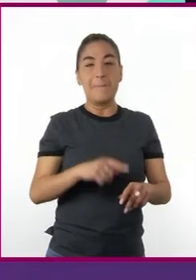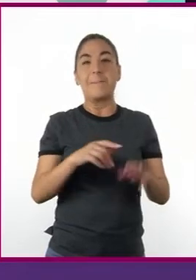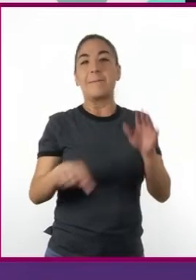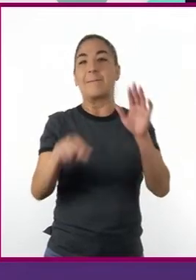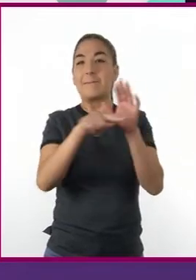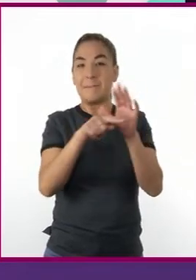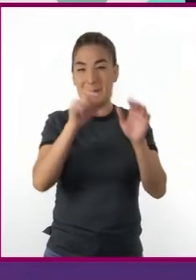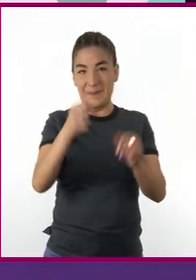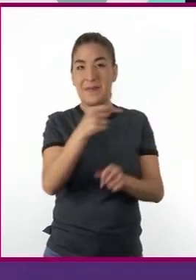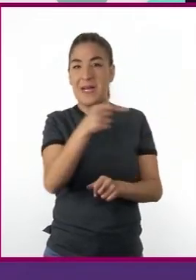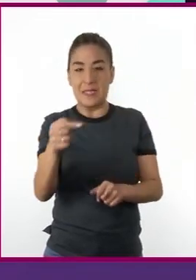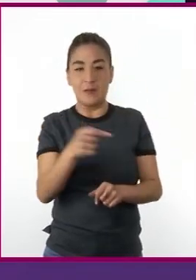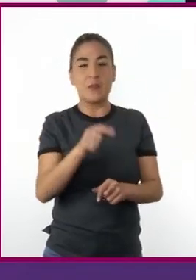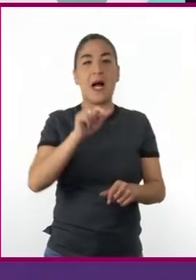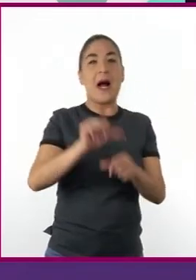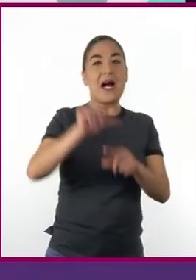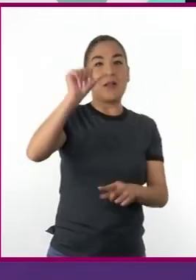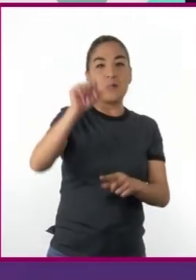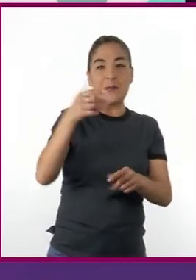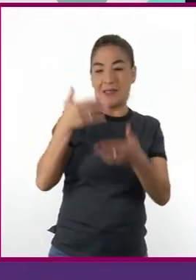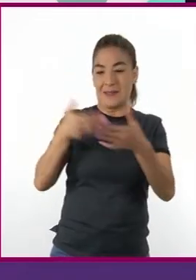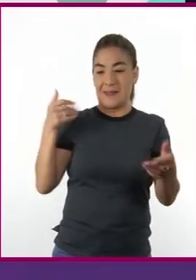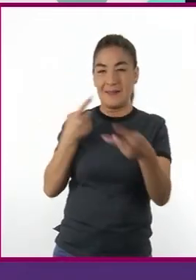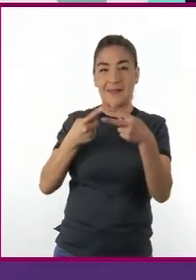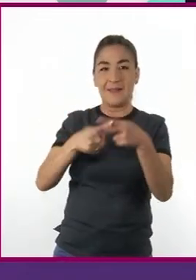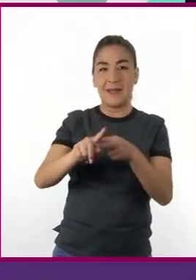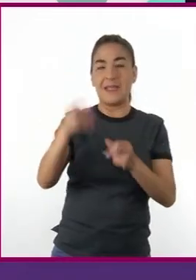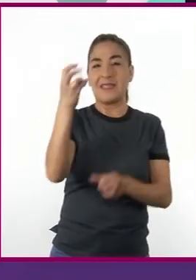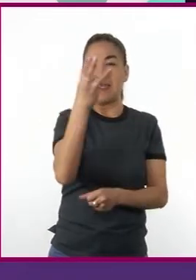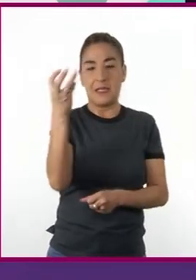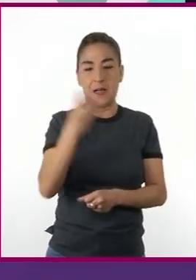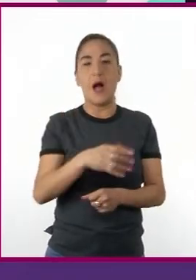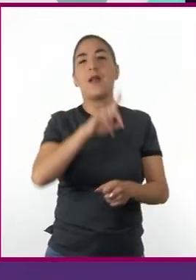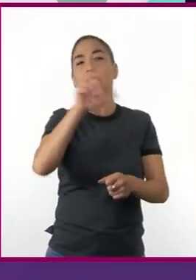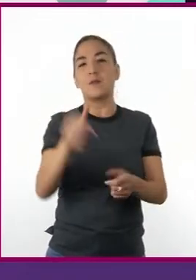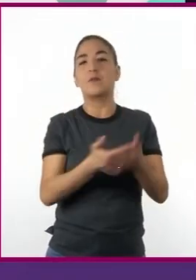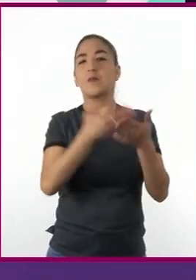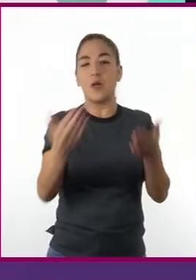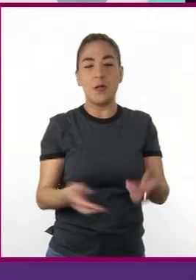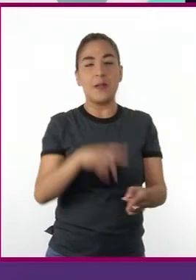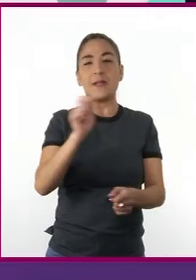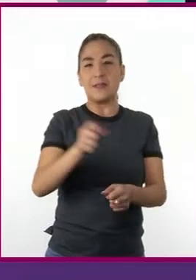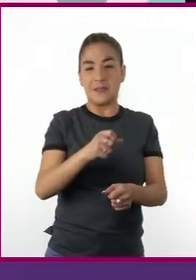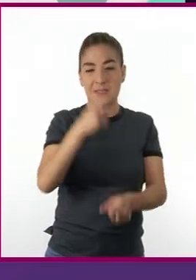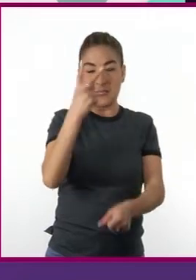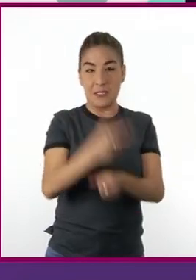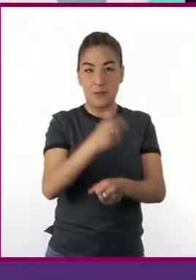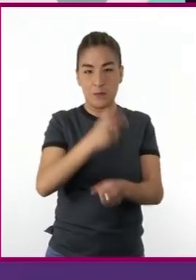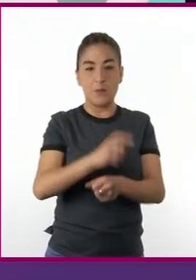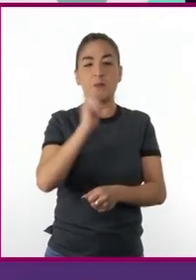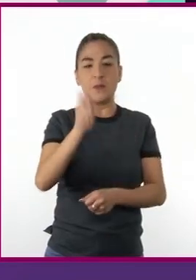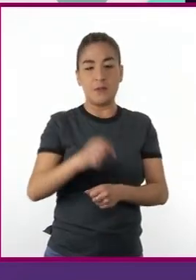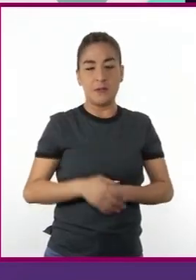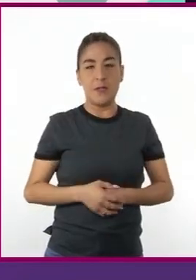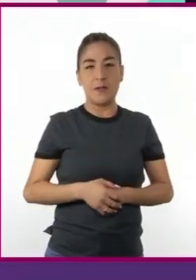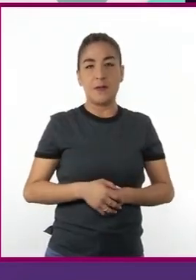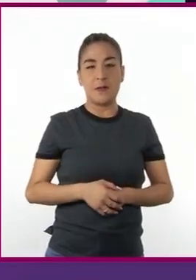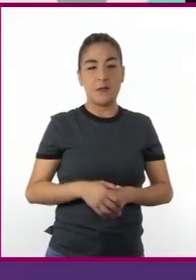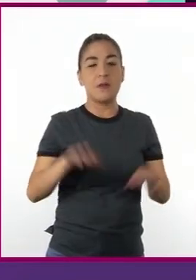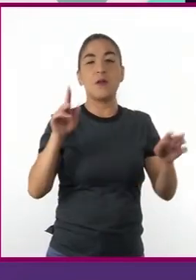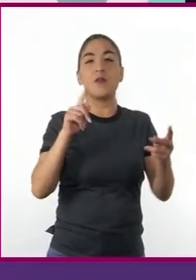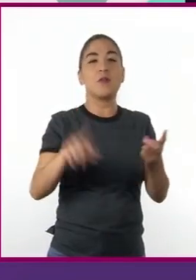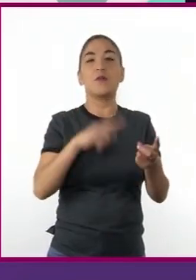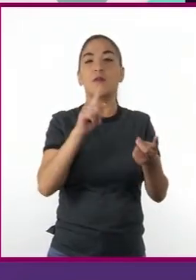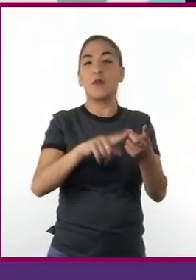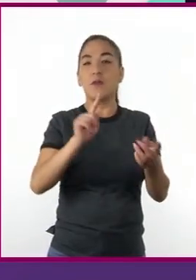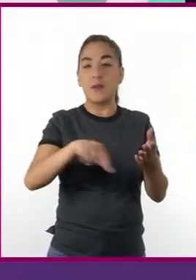inicial, encontramos la altura actual. Al tercer segundo, encontramos que el objeto se encuentra